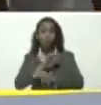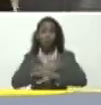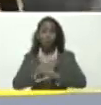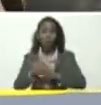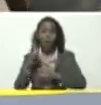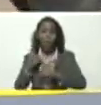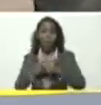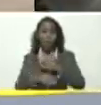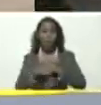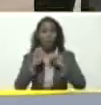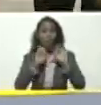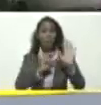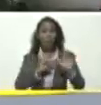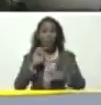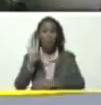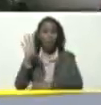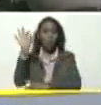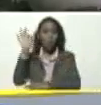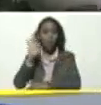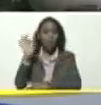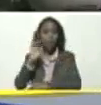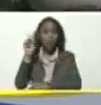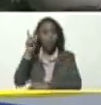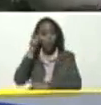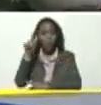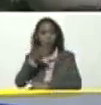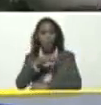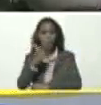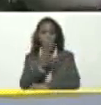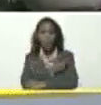por 74% de la población vacunada,